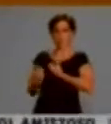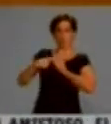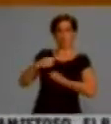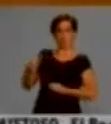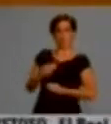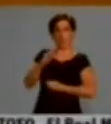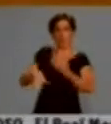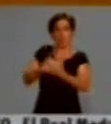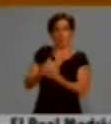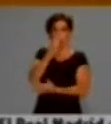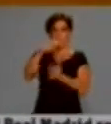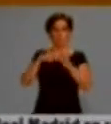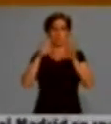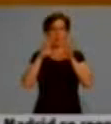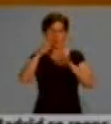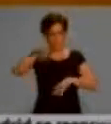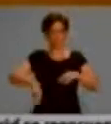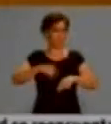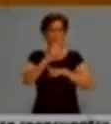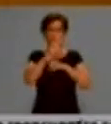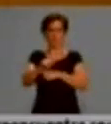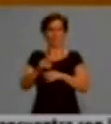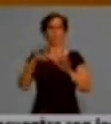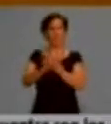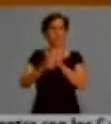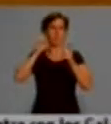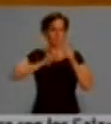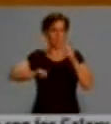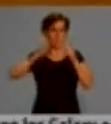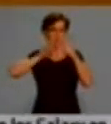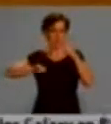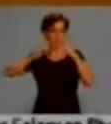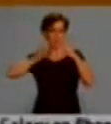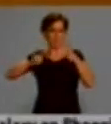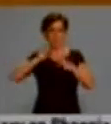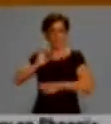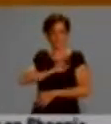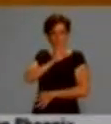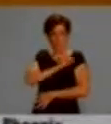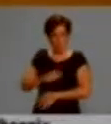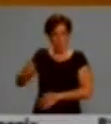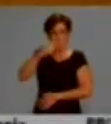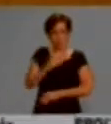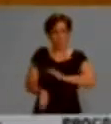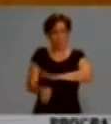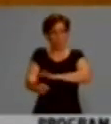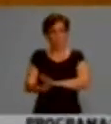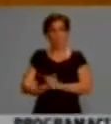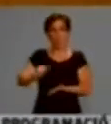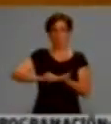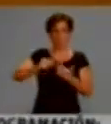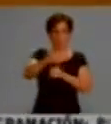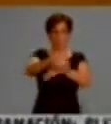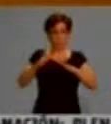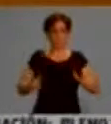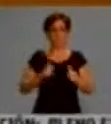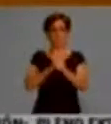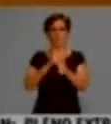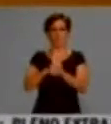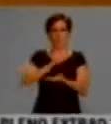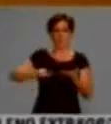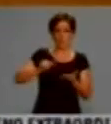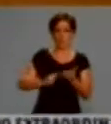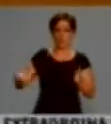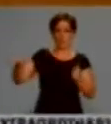sido tremendas mentiras, una mentira tras otra. Pero si el señor Bárcenas mantuvo despacho, secretaria, sueldo, alta en seguridad